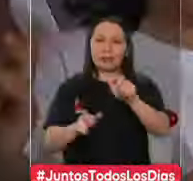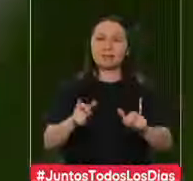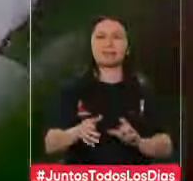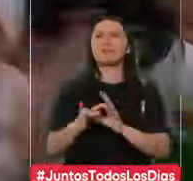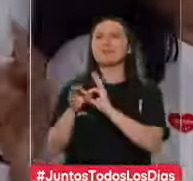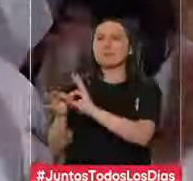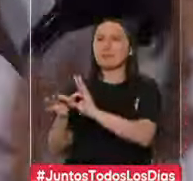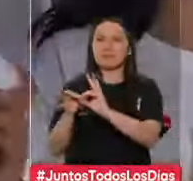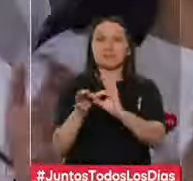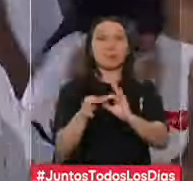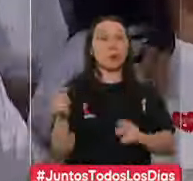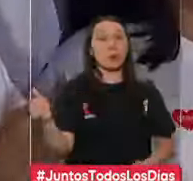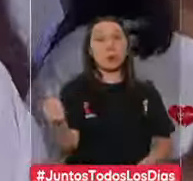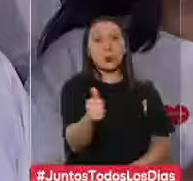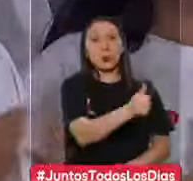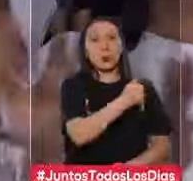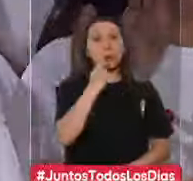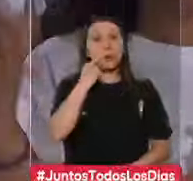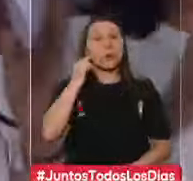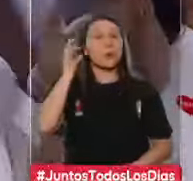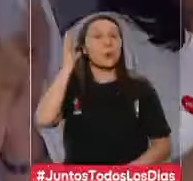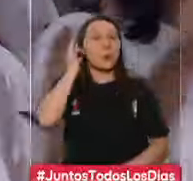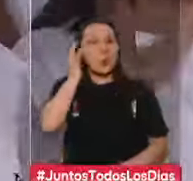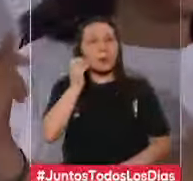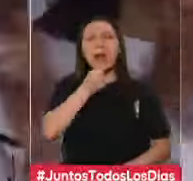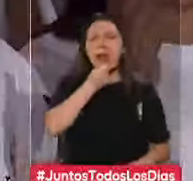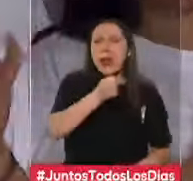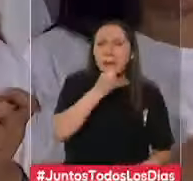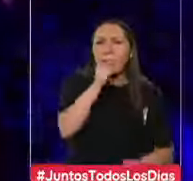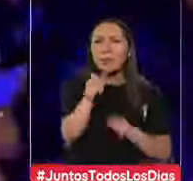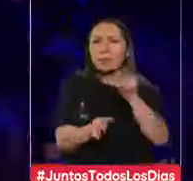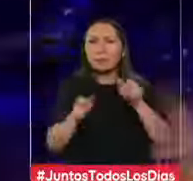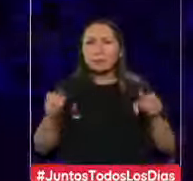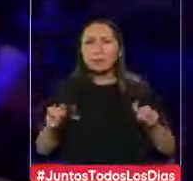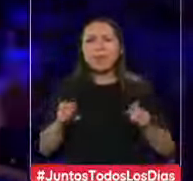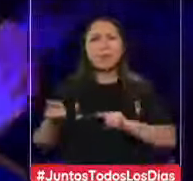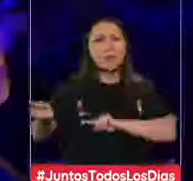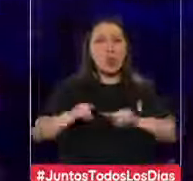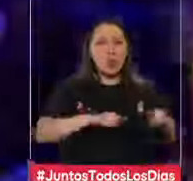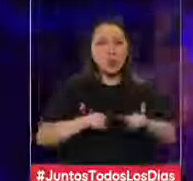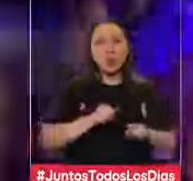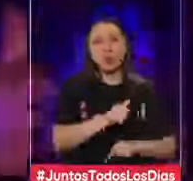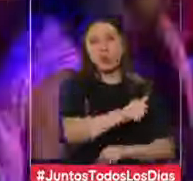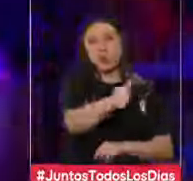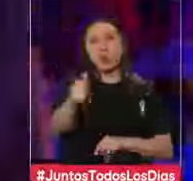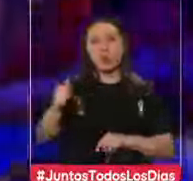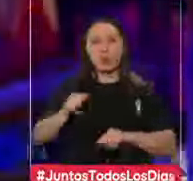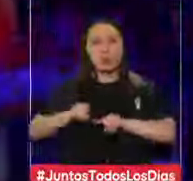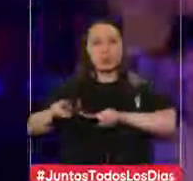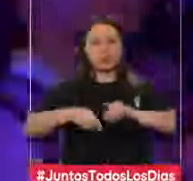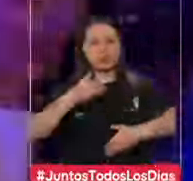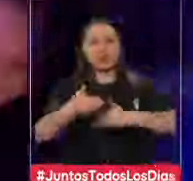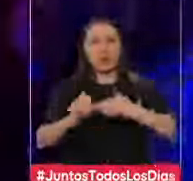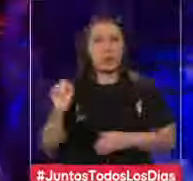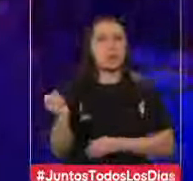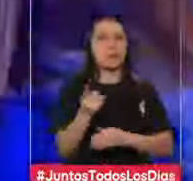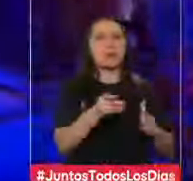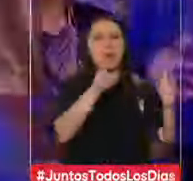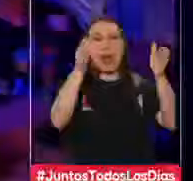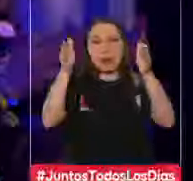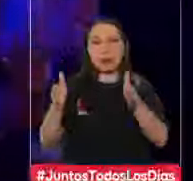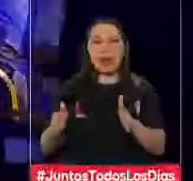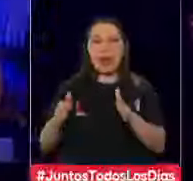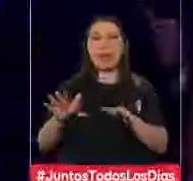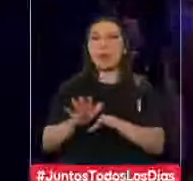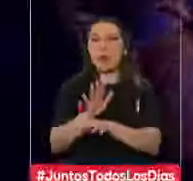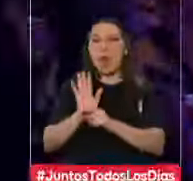Muchas gracias a todos, a todas, a los animadores, a los productores, a todos los que han producido esta primera parte del